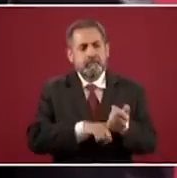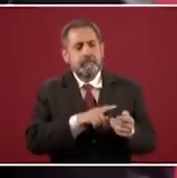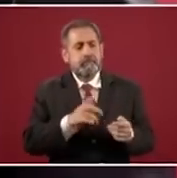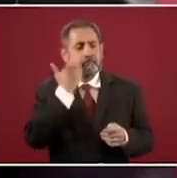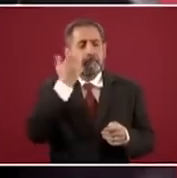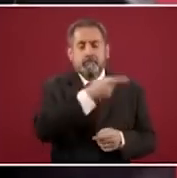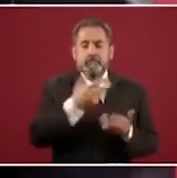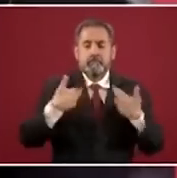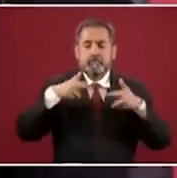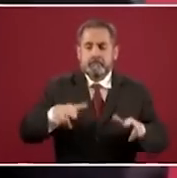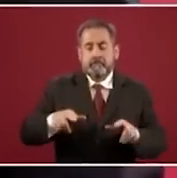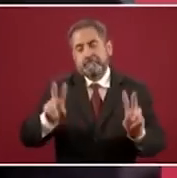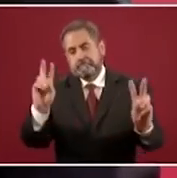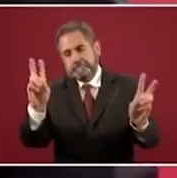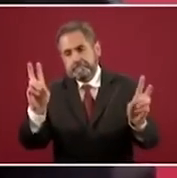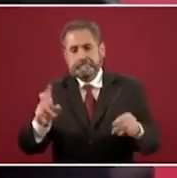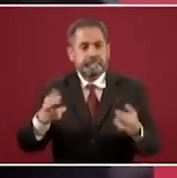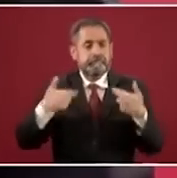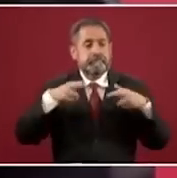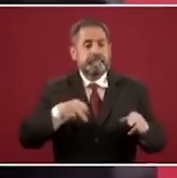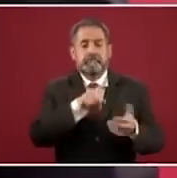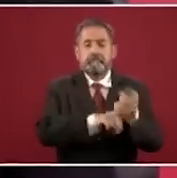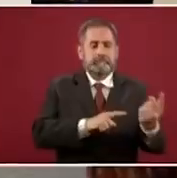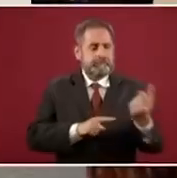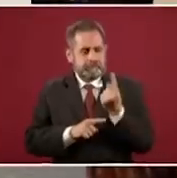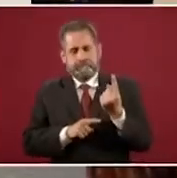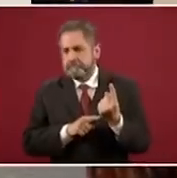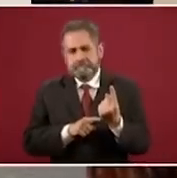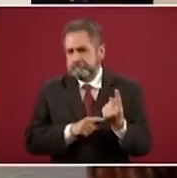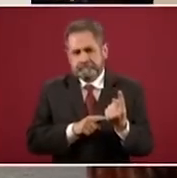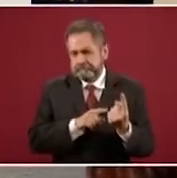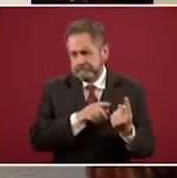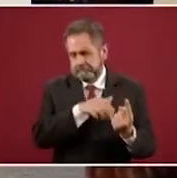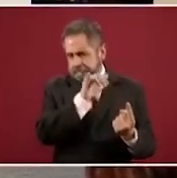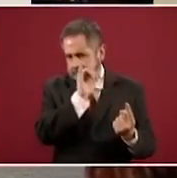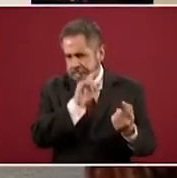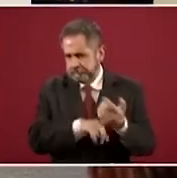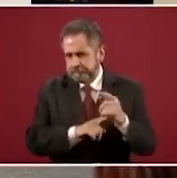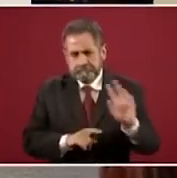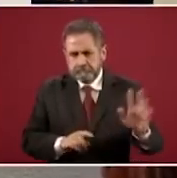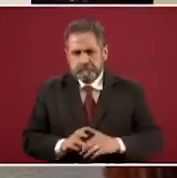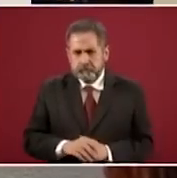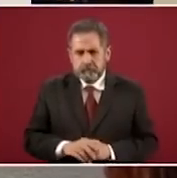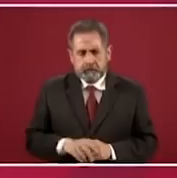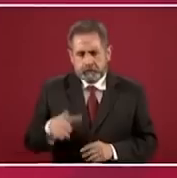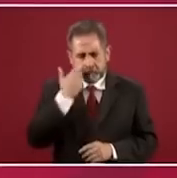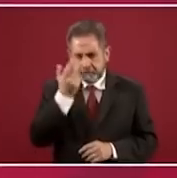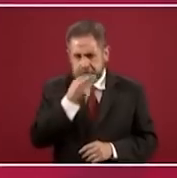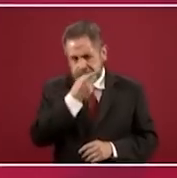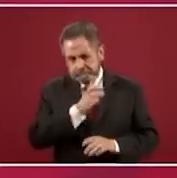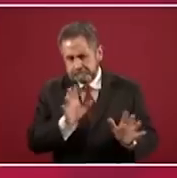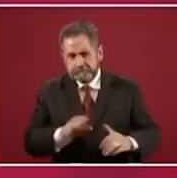representantes o supuestos representantes de productores. Entonces, aprovecho para decirles